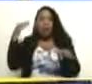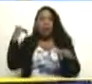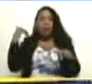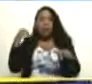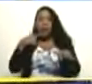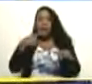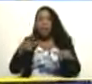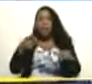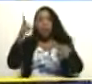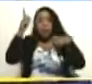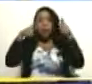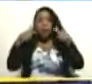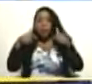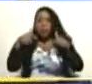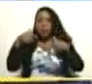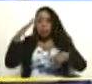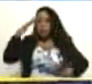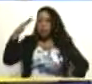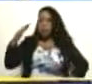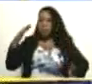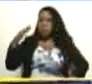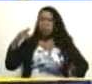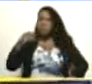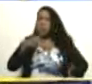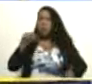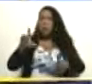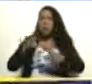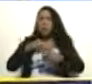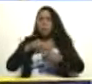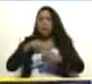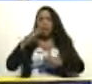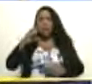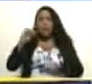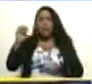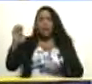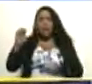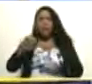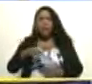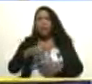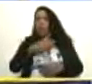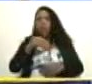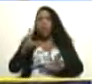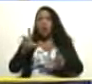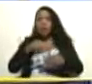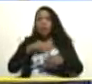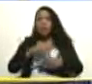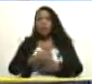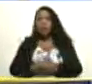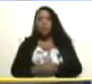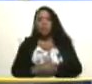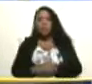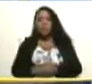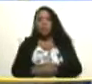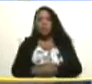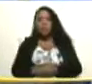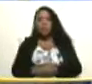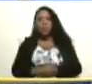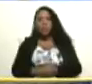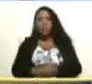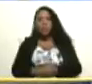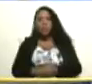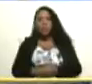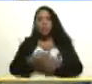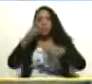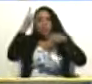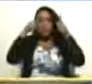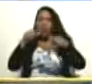decir al comandante Chávez, comandante, no acepte la decisión del Consejo Nacional Electoral, no la acepte. Y el comandante Chávez